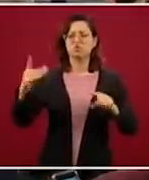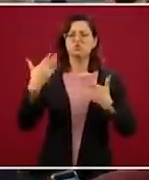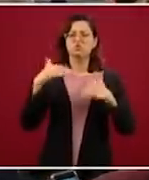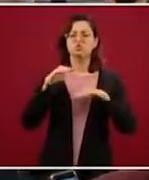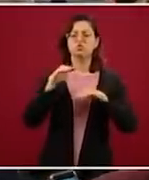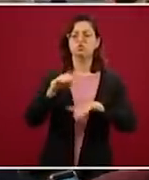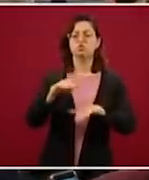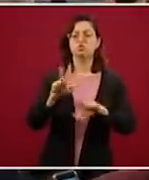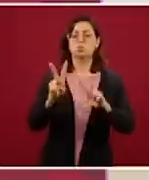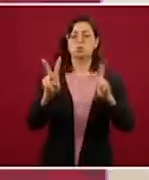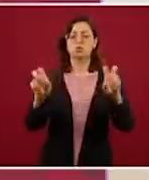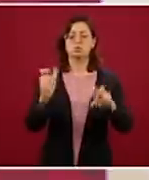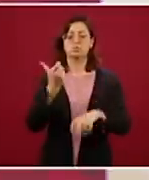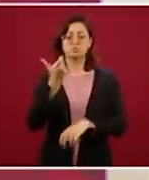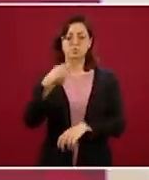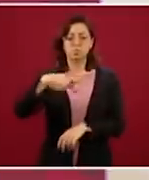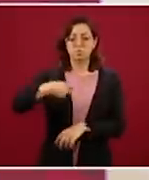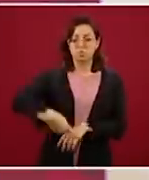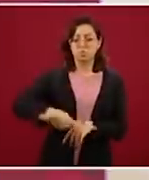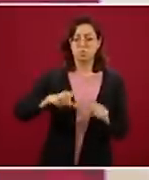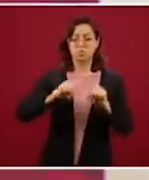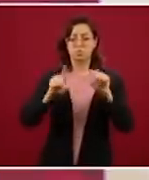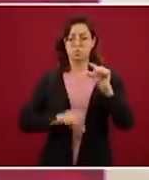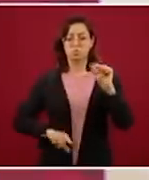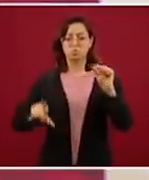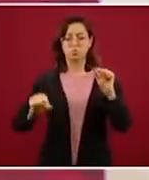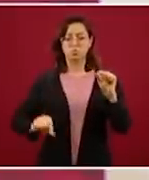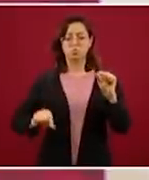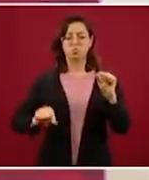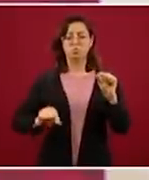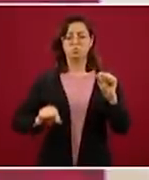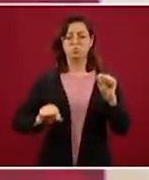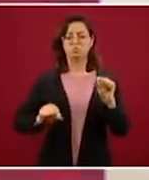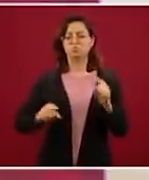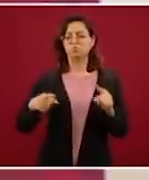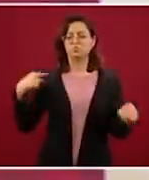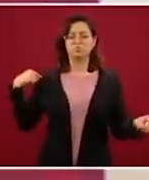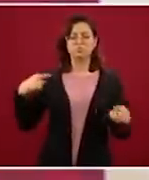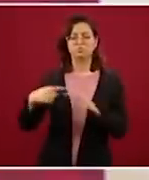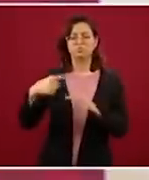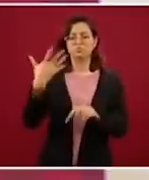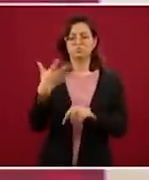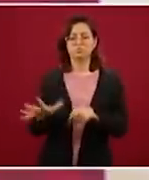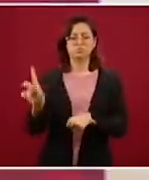comportamiento del peso en los últimos 10 días.